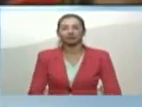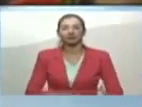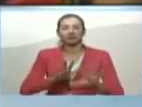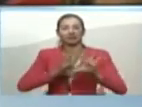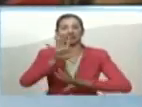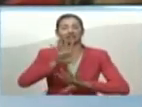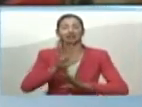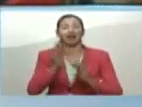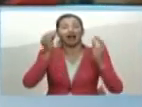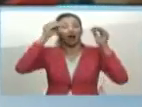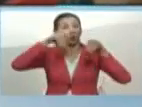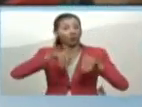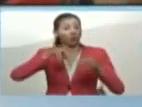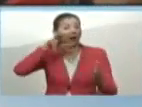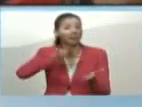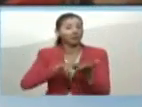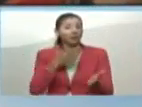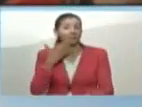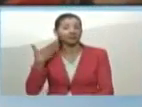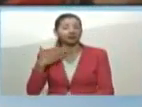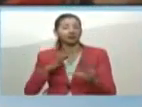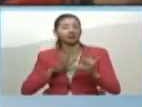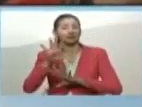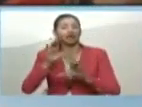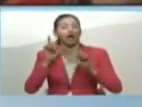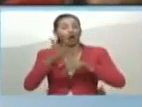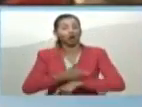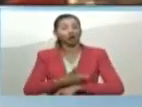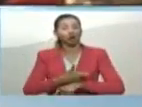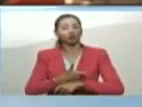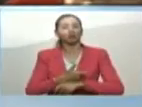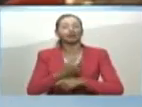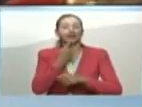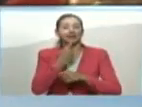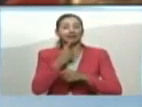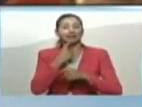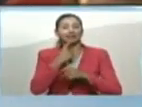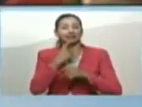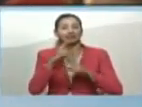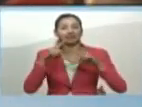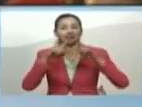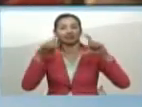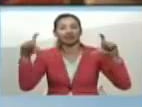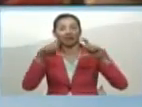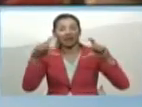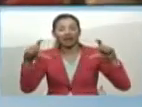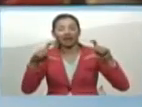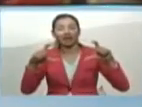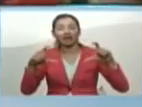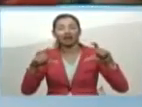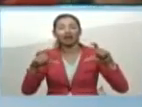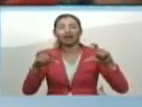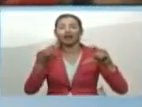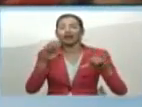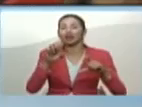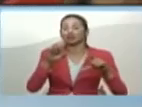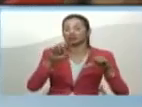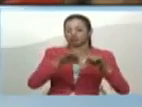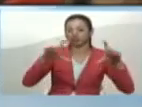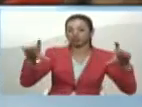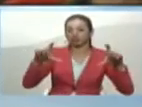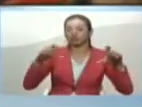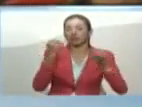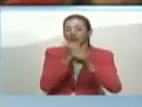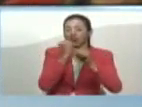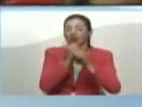el 15 de agosto, se incluye lo que es la editorial comunera, donde nosotros le demos vida a